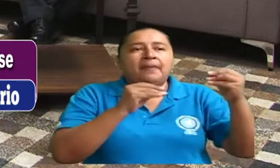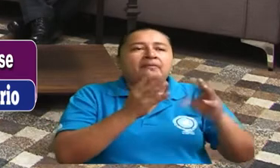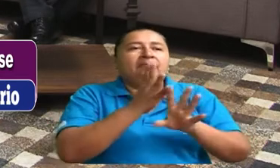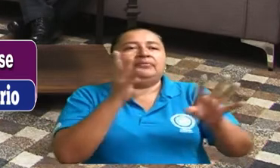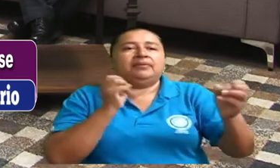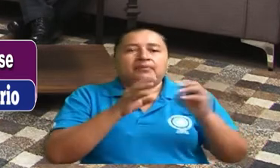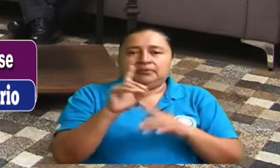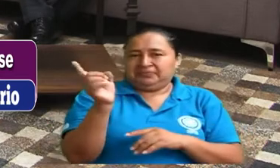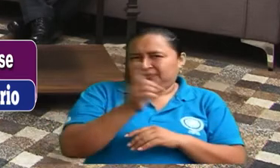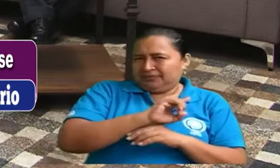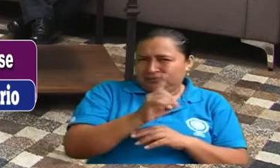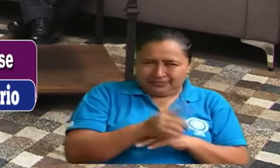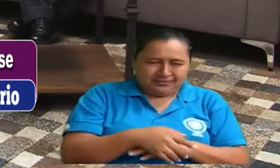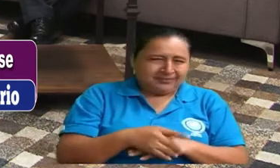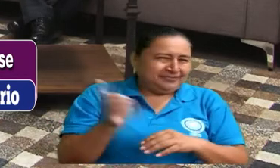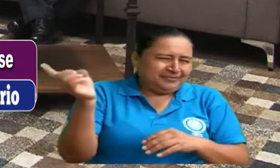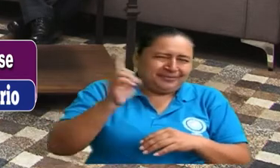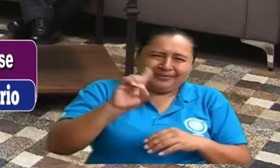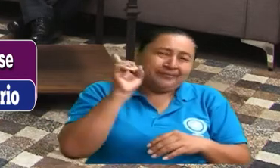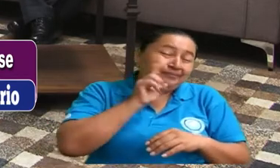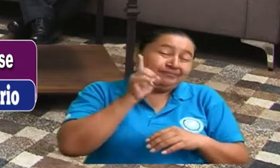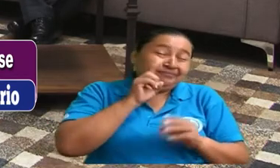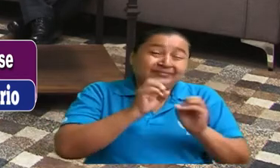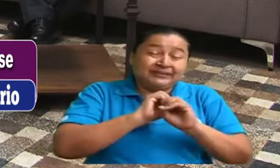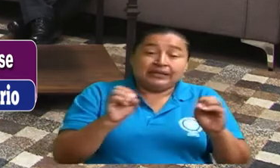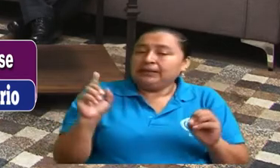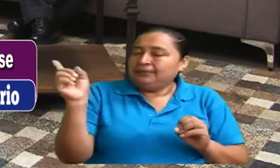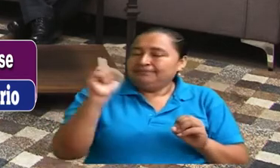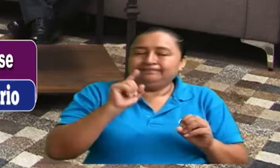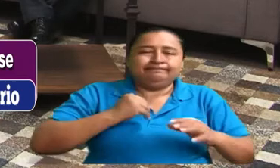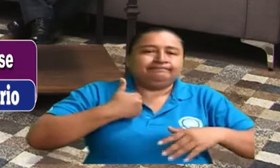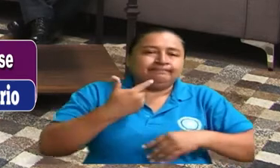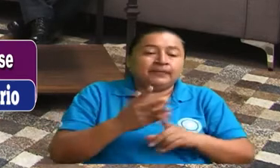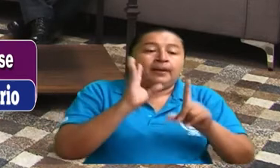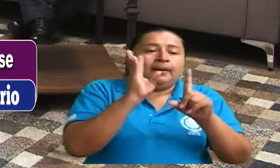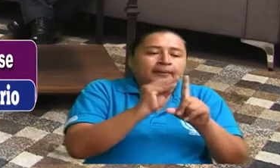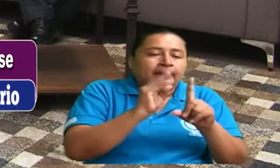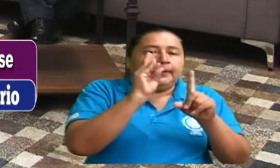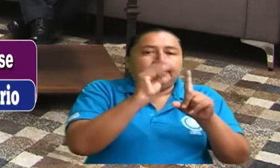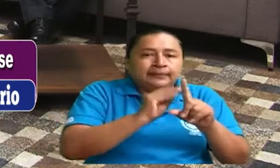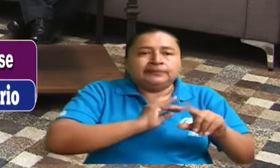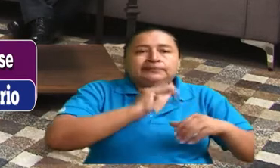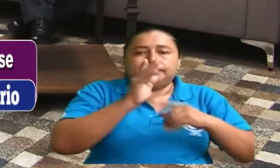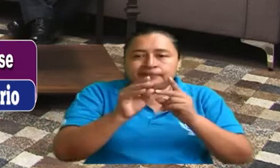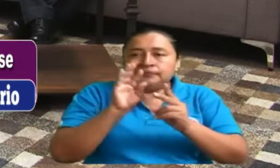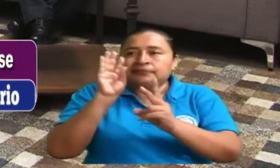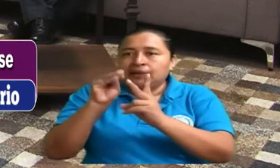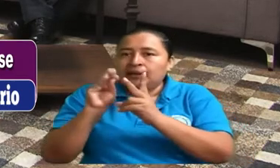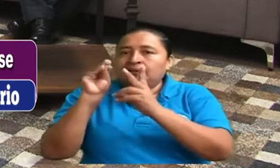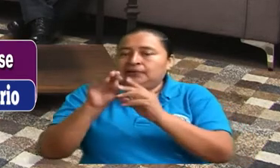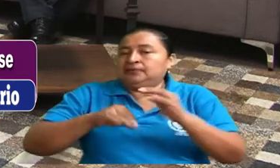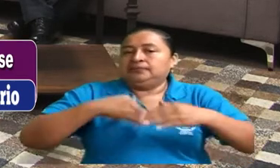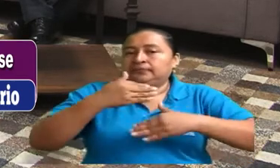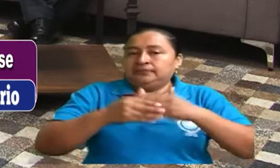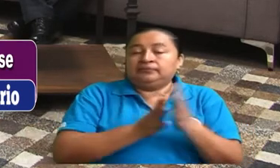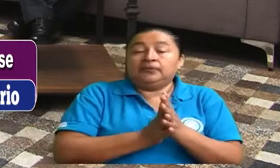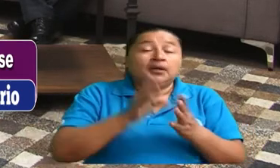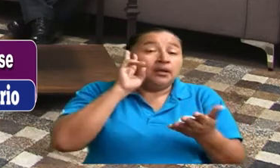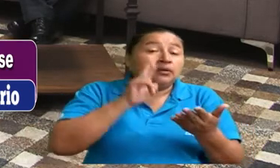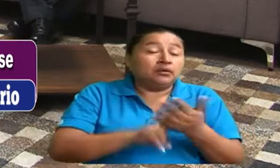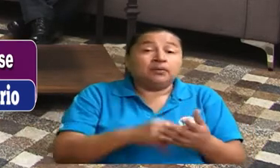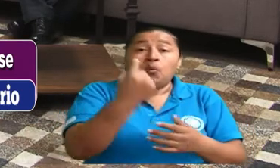para organizarse. No es cierto. Okay. Estos son procesos, ¿verdad?, que paulatinamente, recordemos, un reciclador